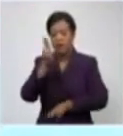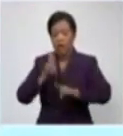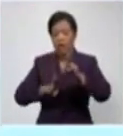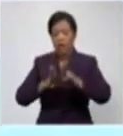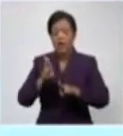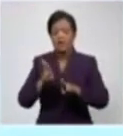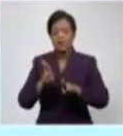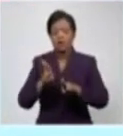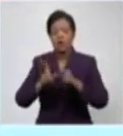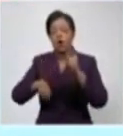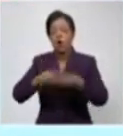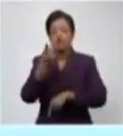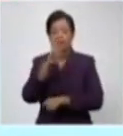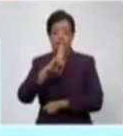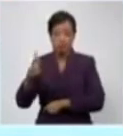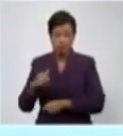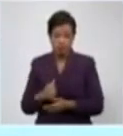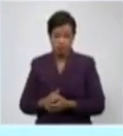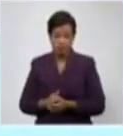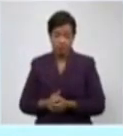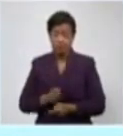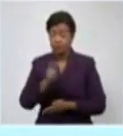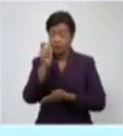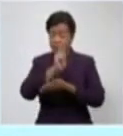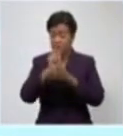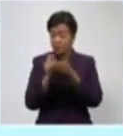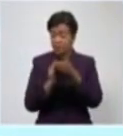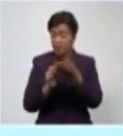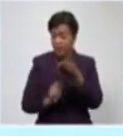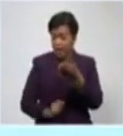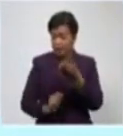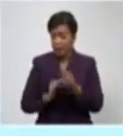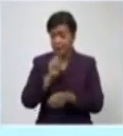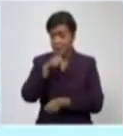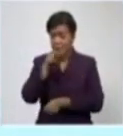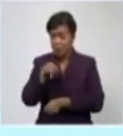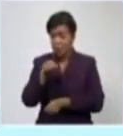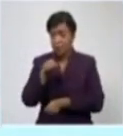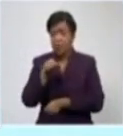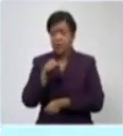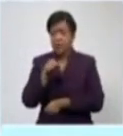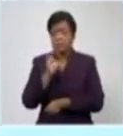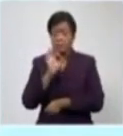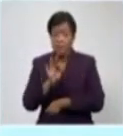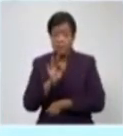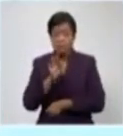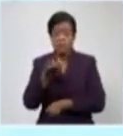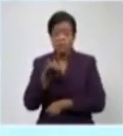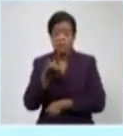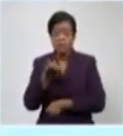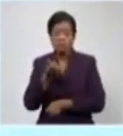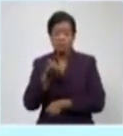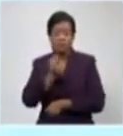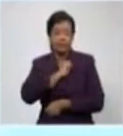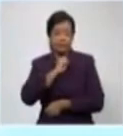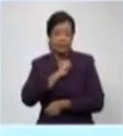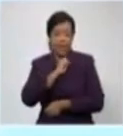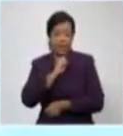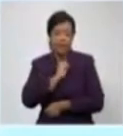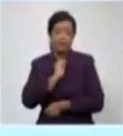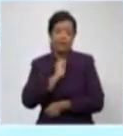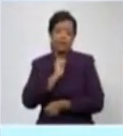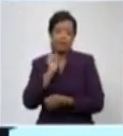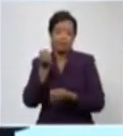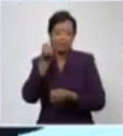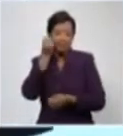desobediencia y contrarrevolución. Se trata de una carta que estaban tratando de manejar en un marco muy estrecho, en un marco muy,